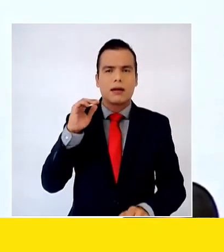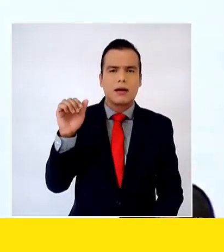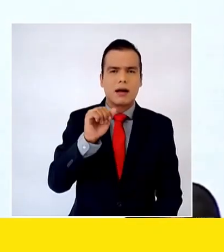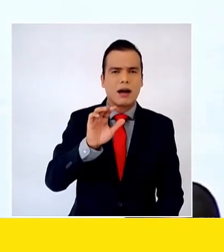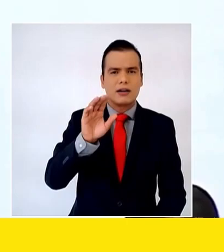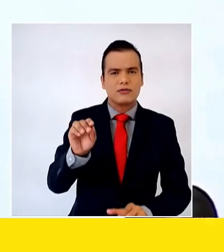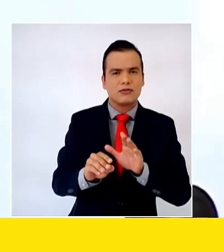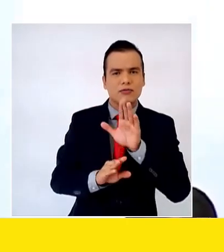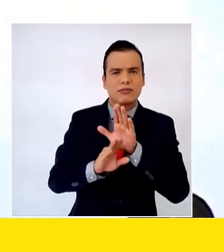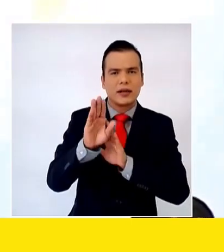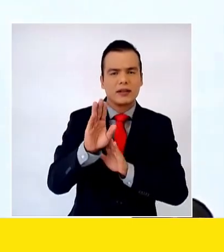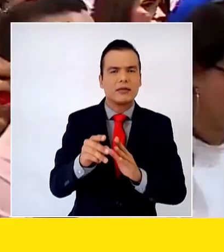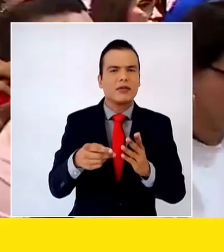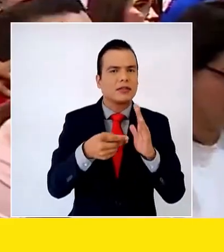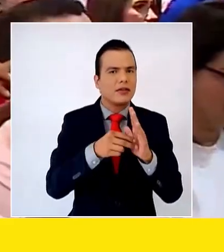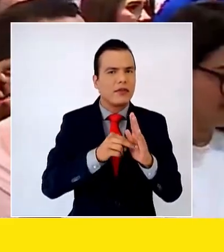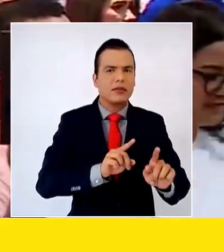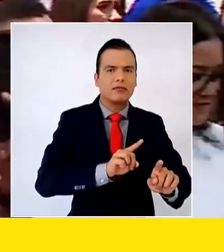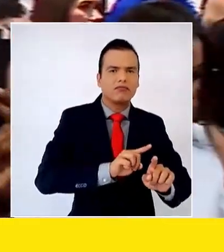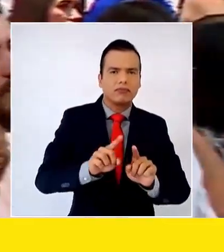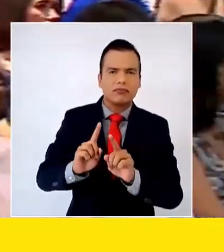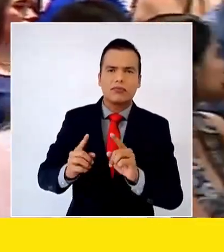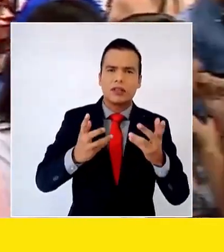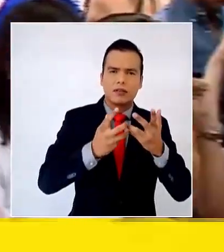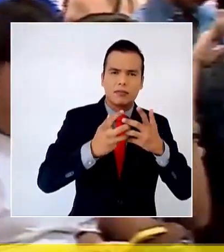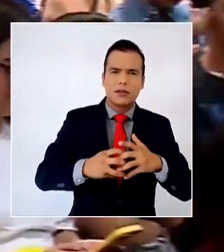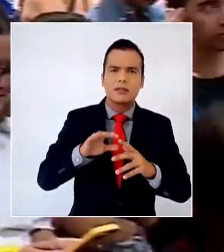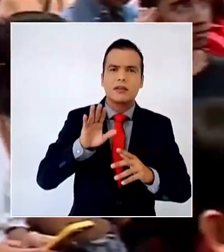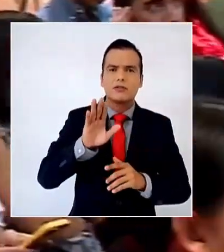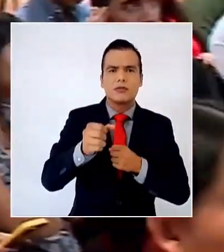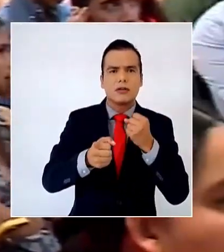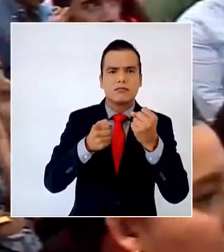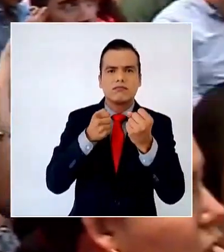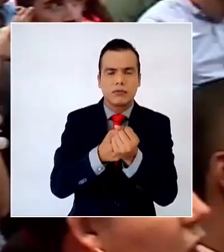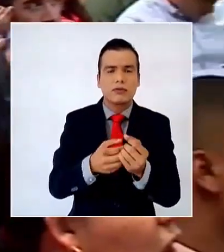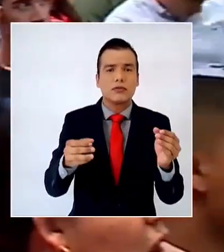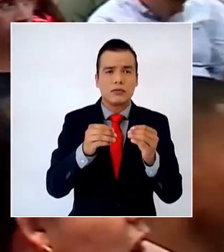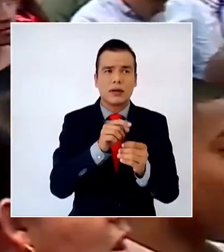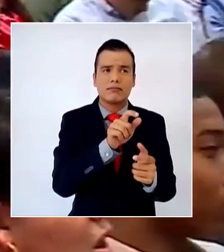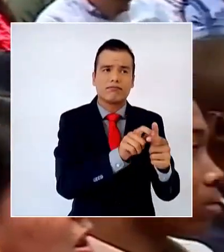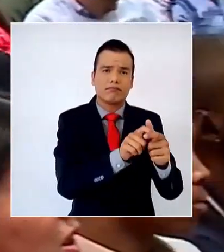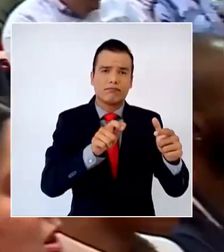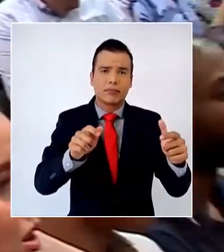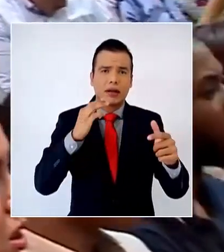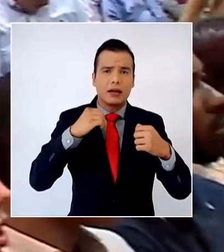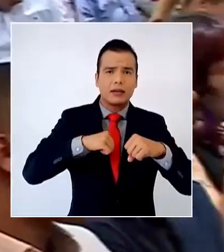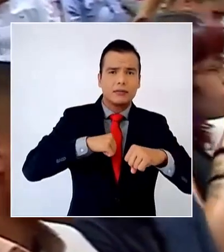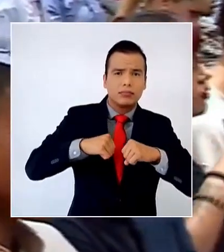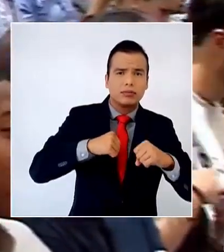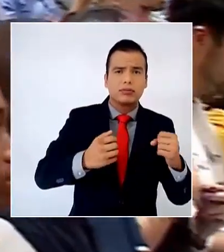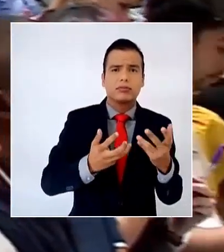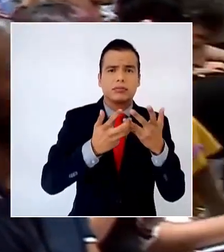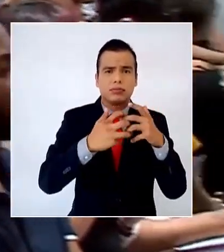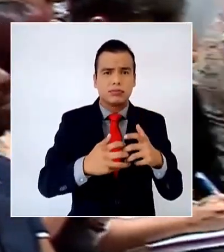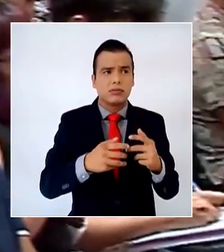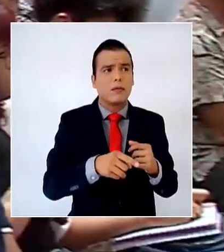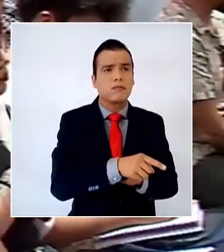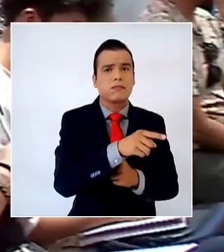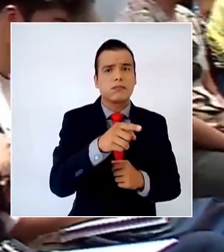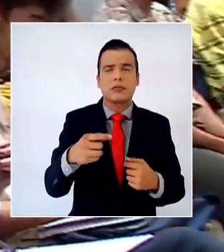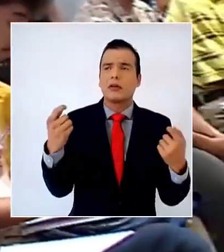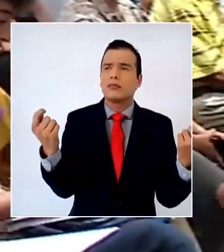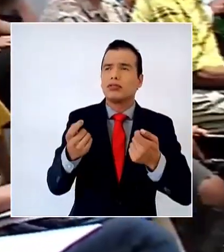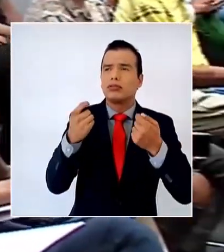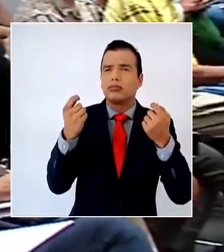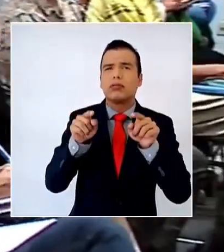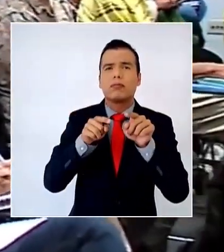pequeños emprendimientos, pero también apoyar a tantas mujeres empresarias que uno encuentra en las calles comerciales de Cali. Las